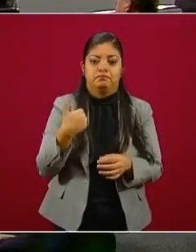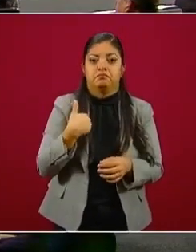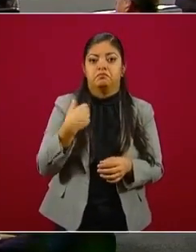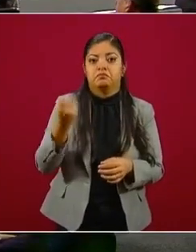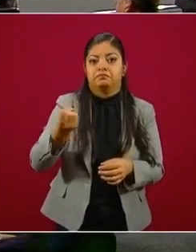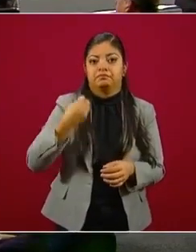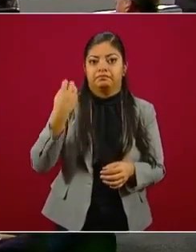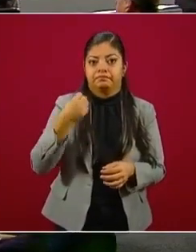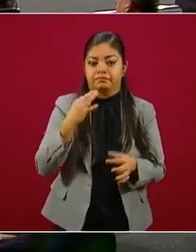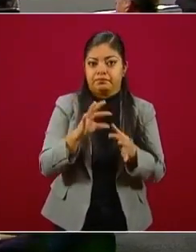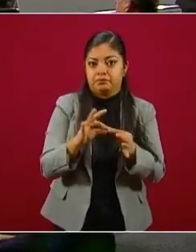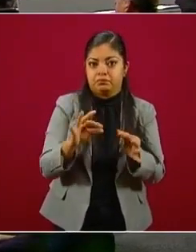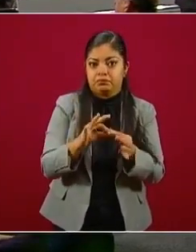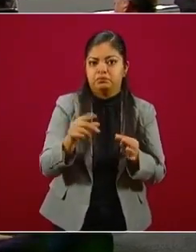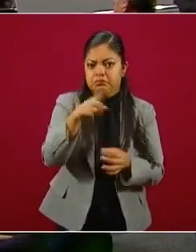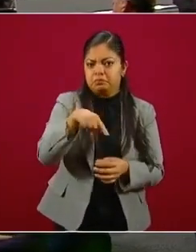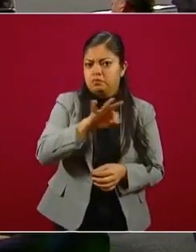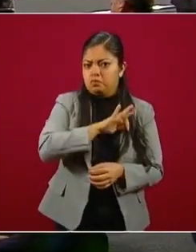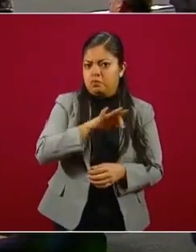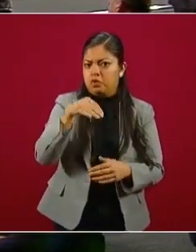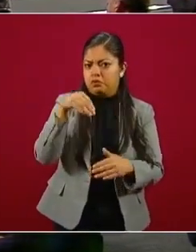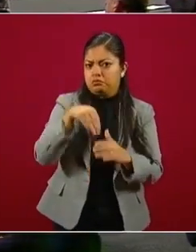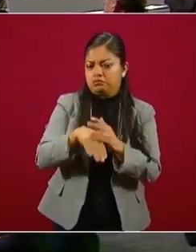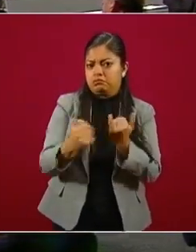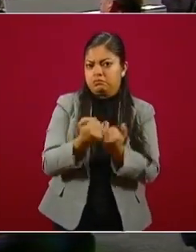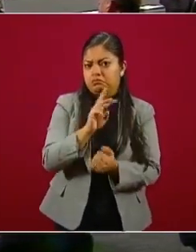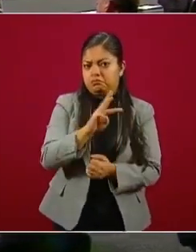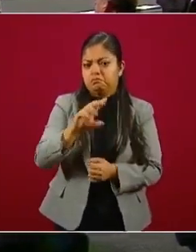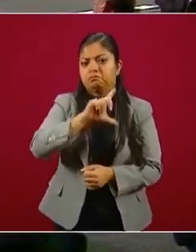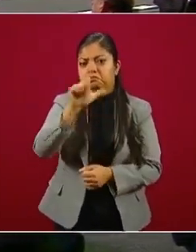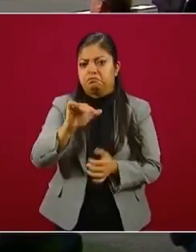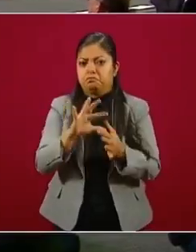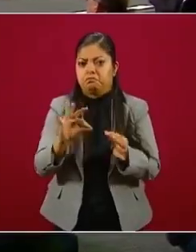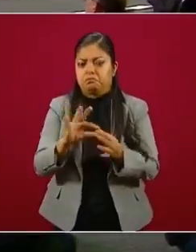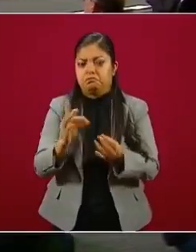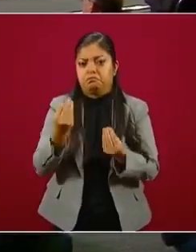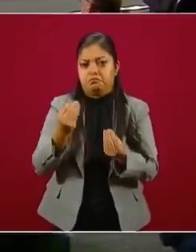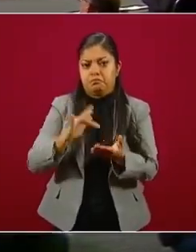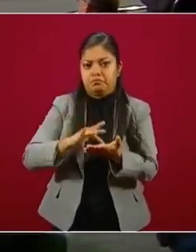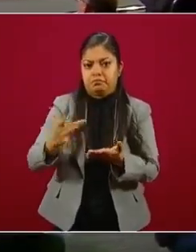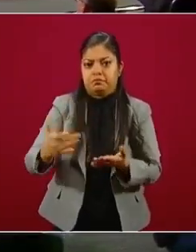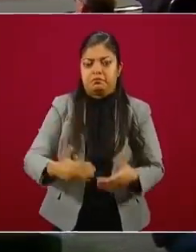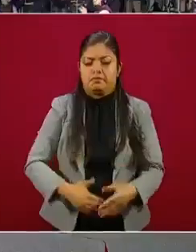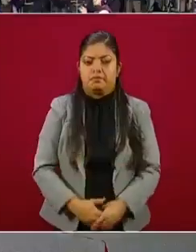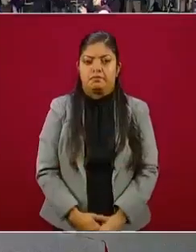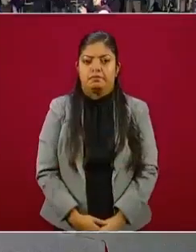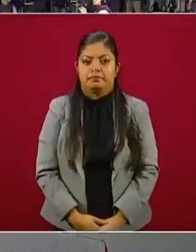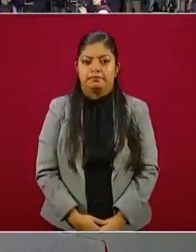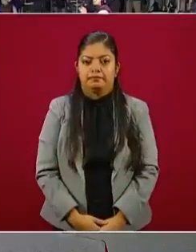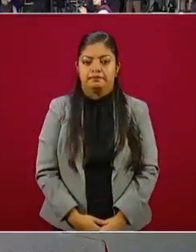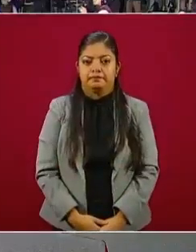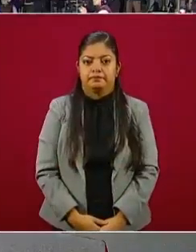exponemos, pero que desde luego la pueden consultar y la podemos platicar después. Muchas gracias.